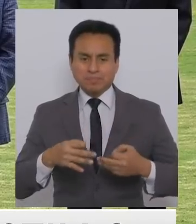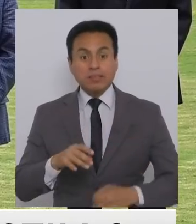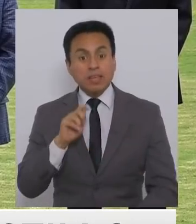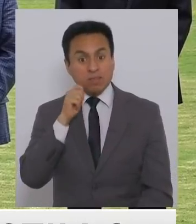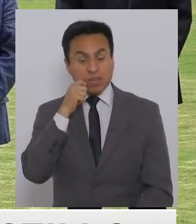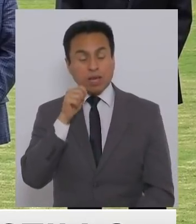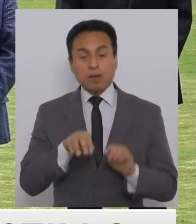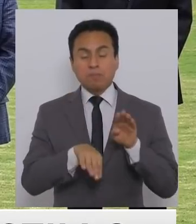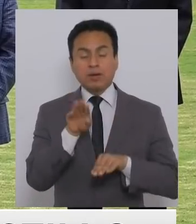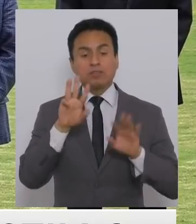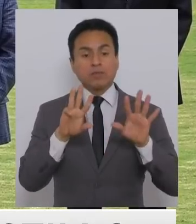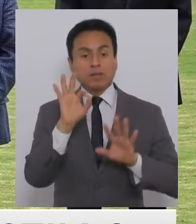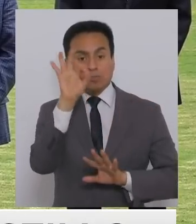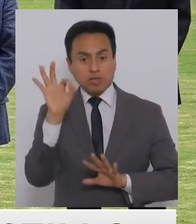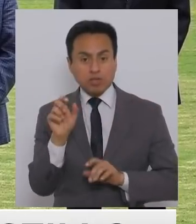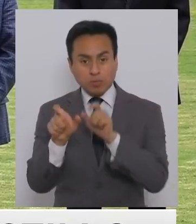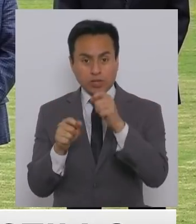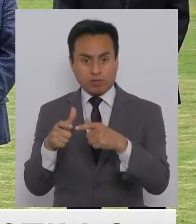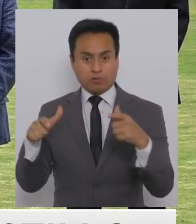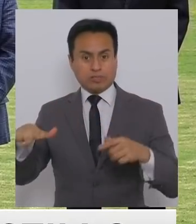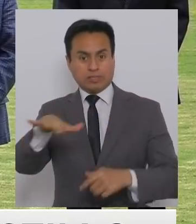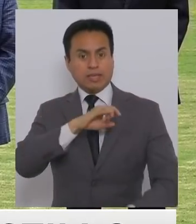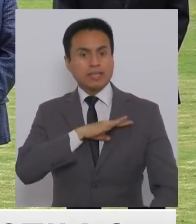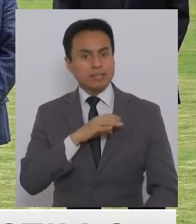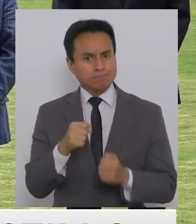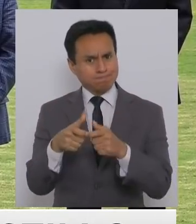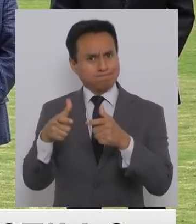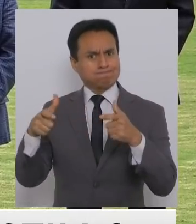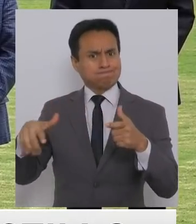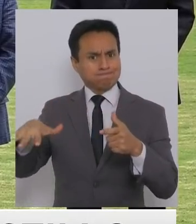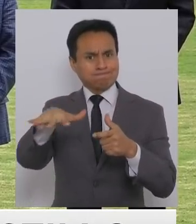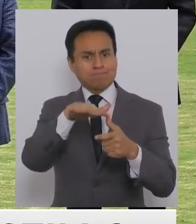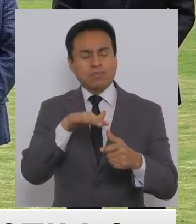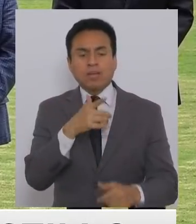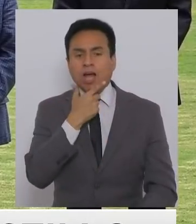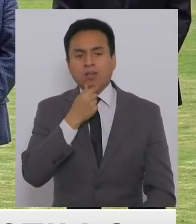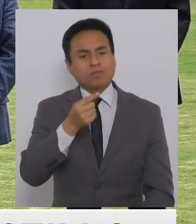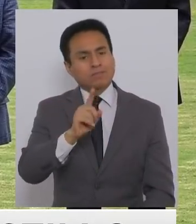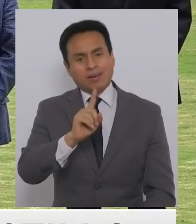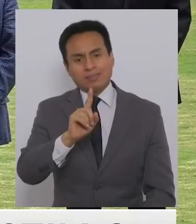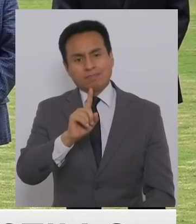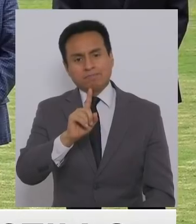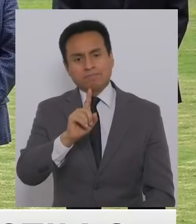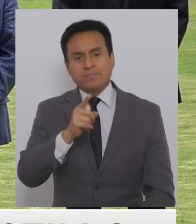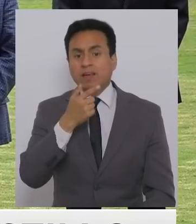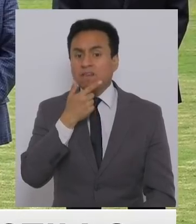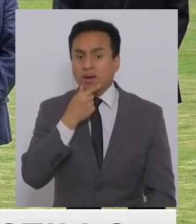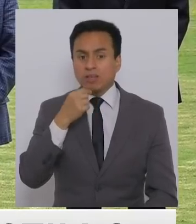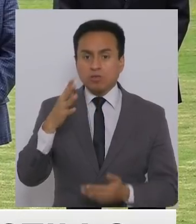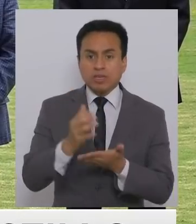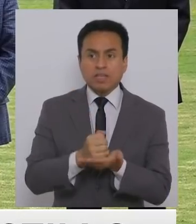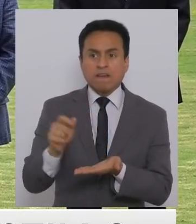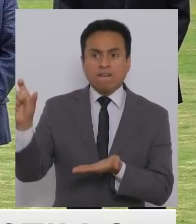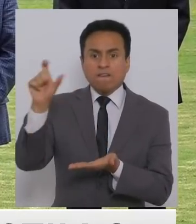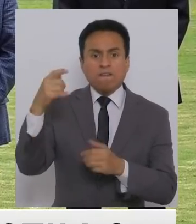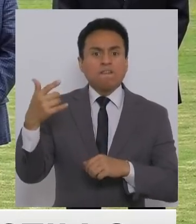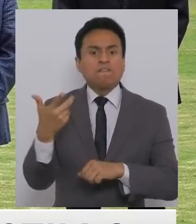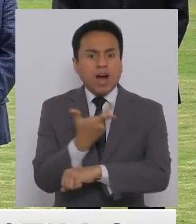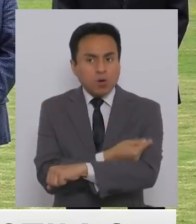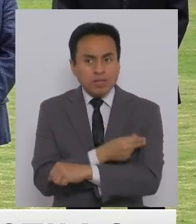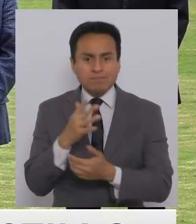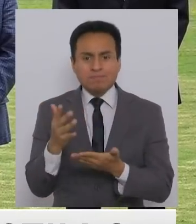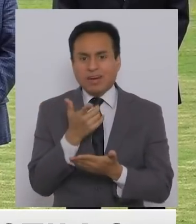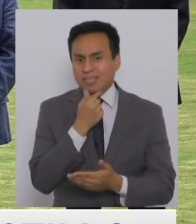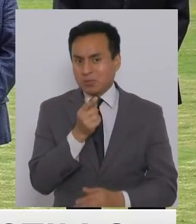representa más del 90% de la población chilena. Y no ha sido fácil. No ha sido fácil conseguir las vacunas y tampoco ha